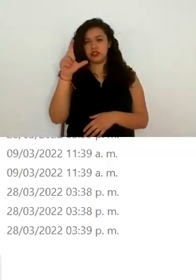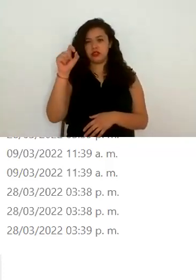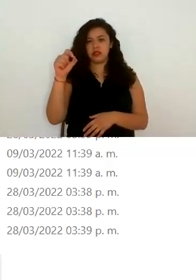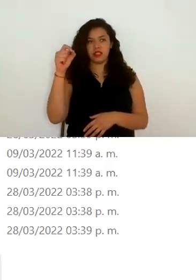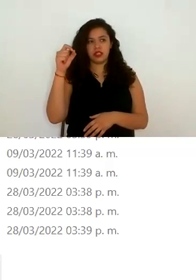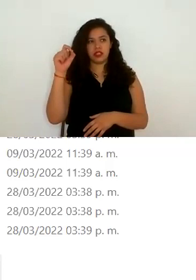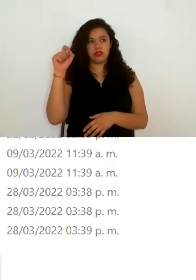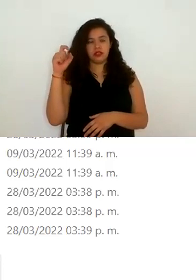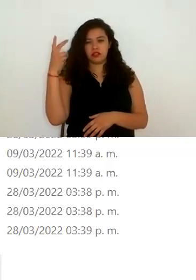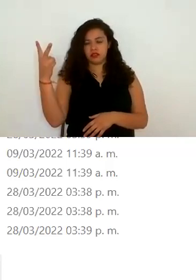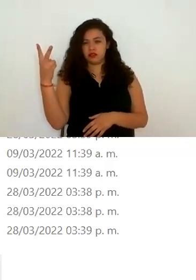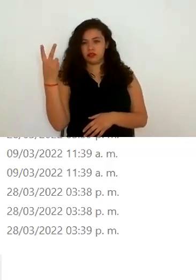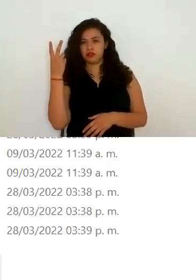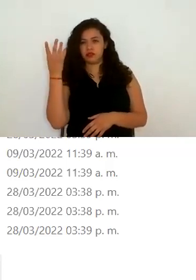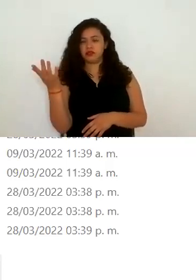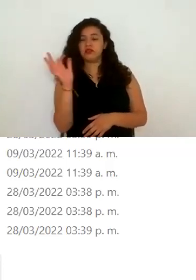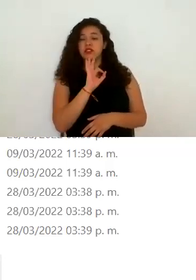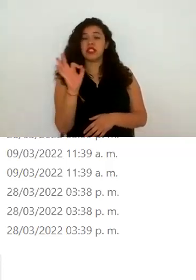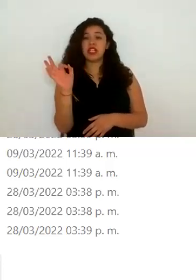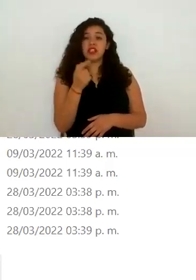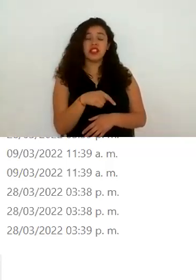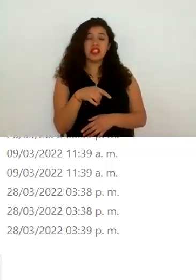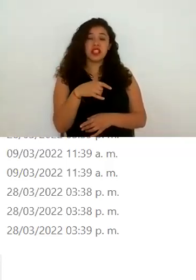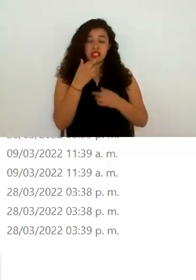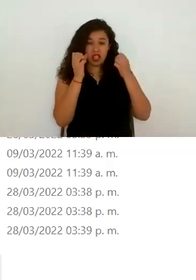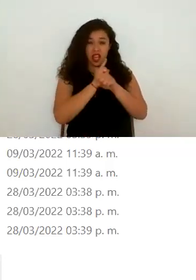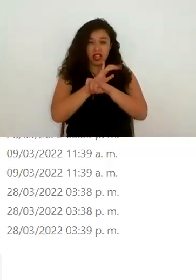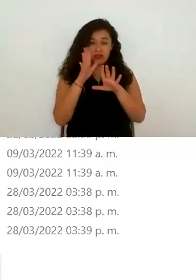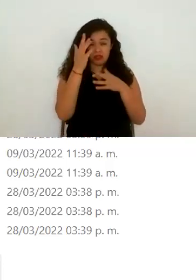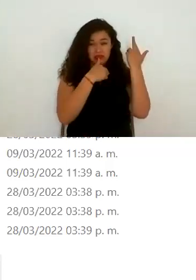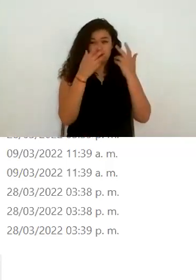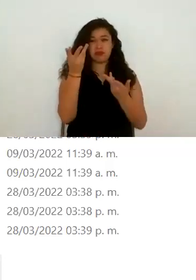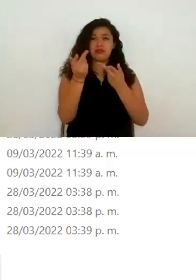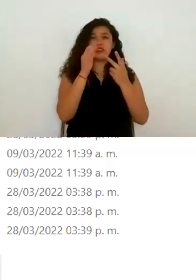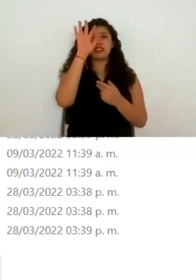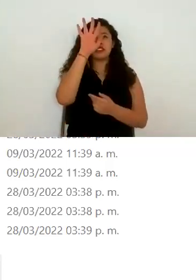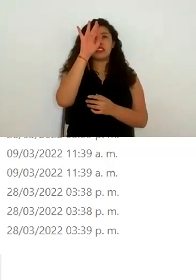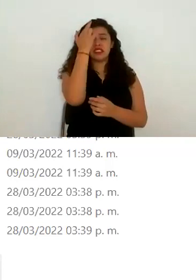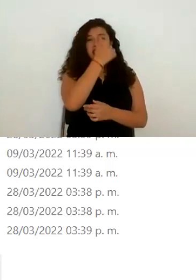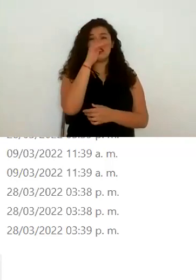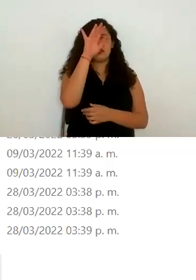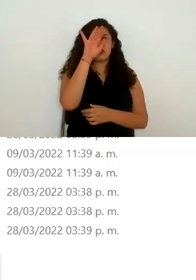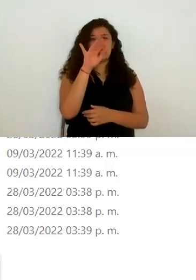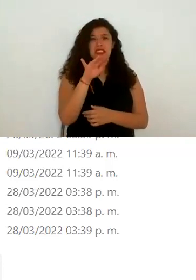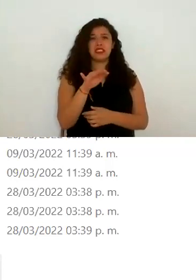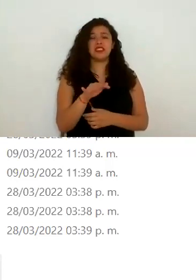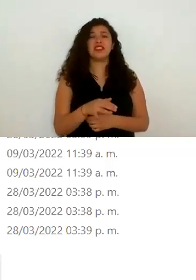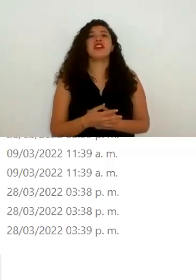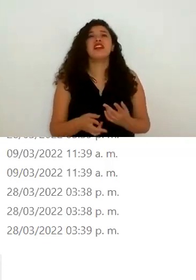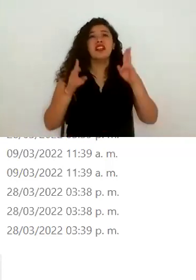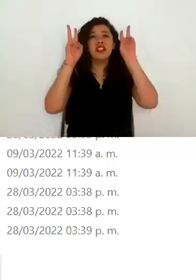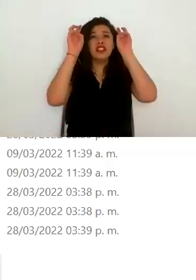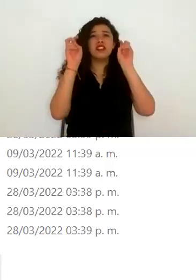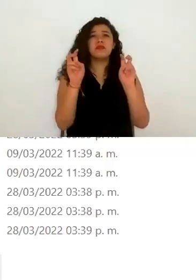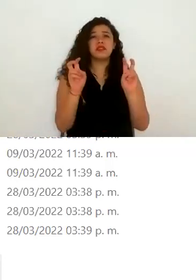002-2022. Entonces, cuando ustedes requieran hacer una consulta, difícilmente van a encontrar por el asunto, ¿no?